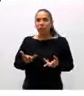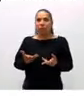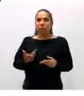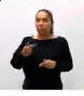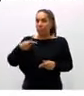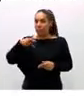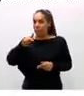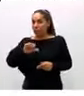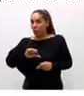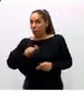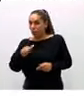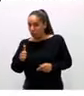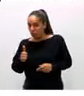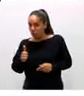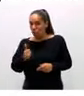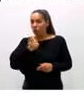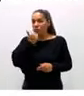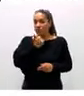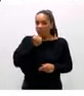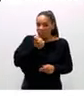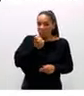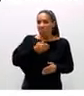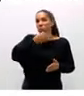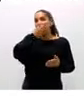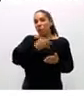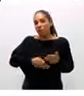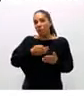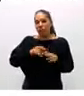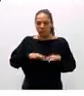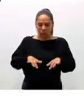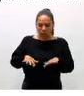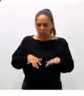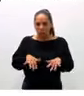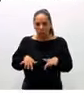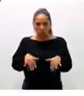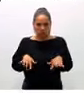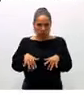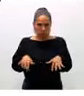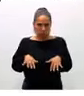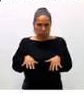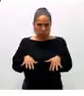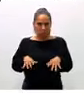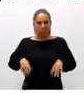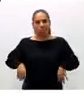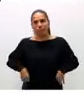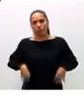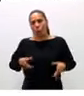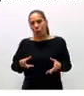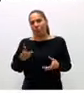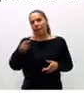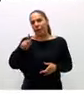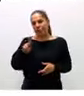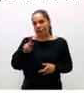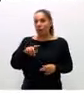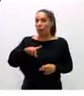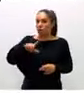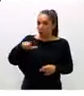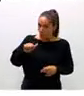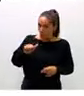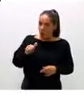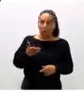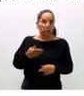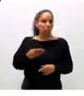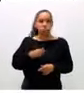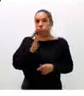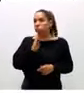abusos. El maestro los deja hacer y solo amenaza con bajar puntos si se siguen portando mal. Ha habido